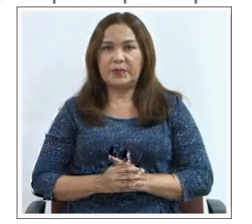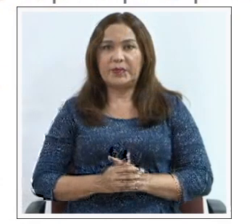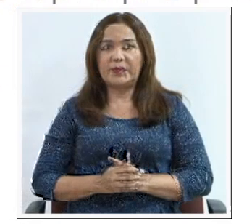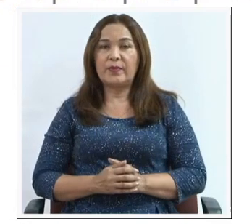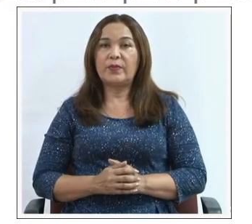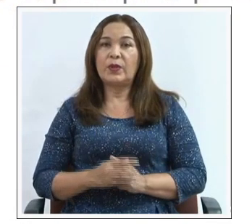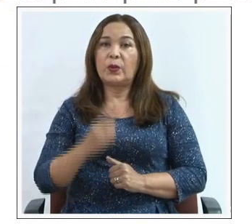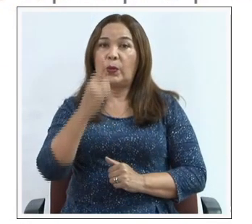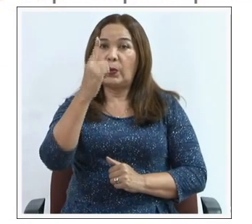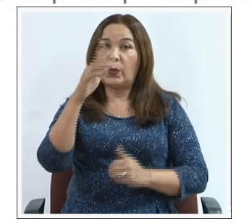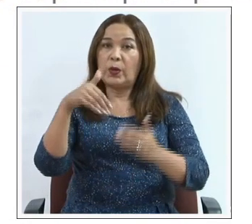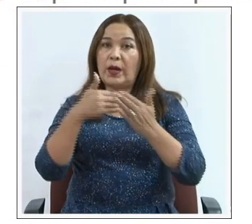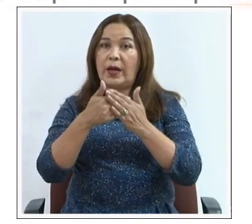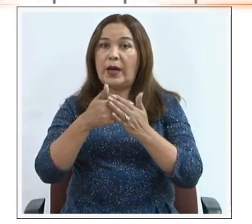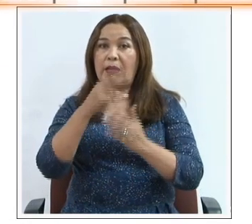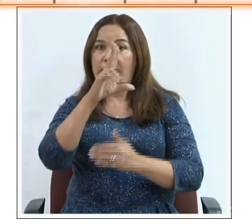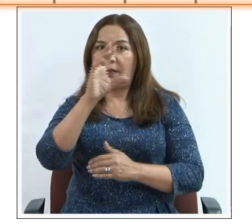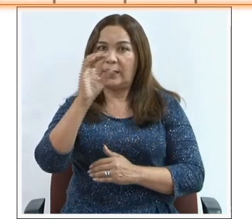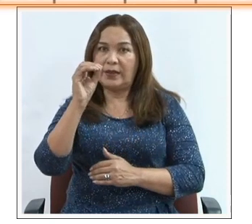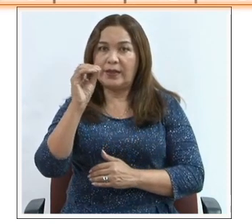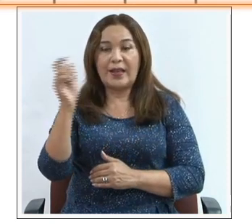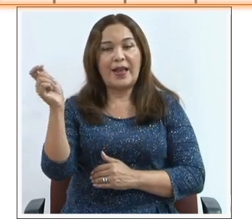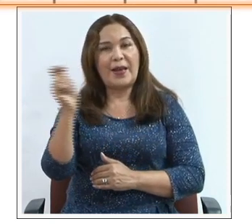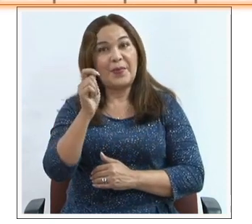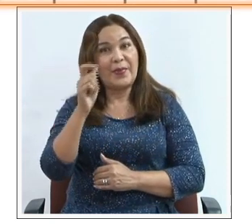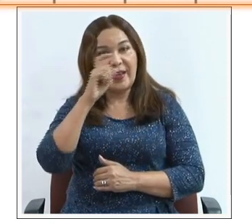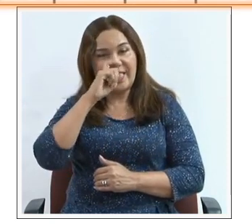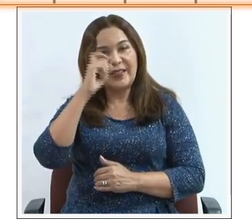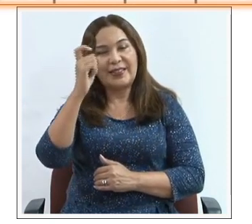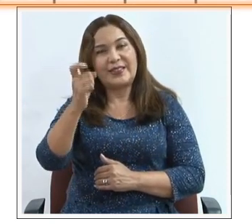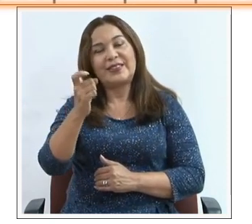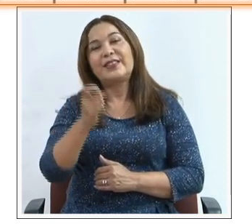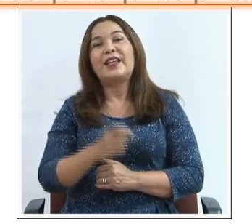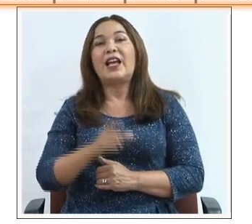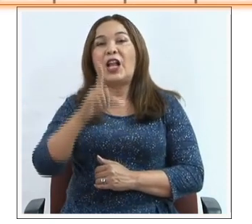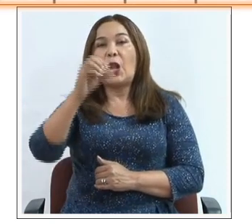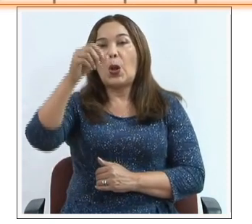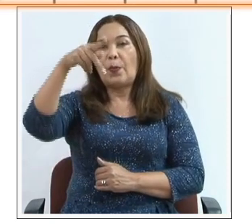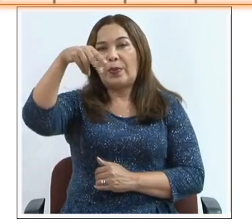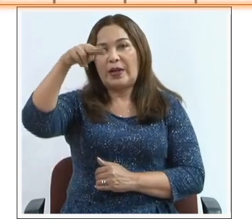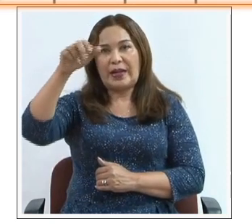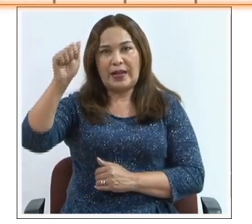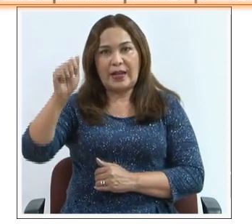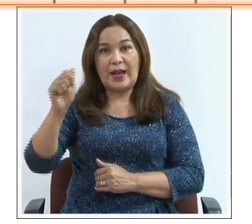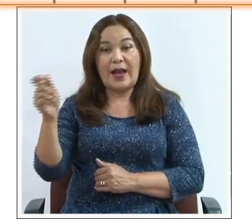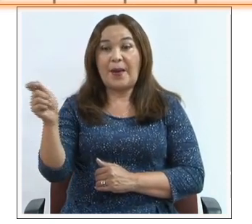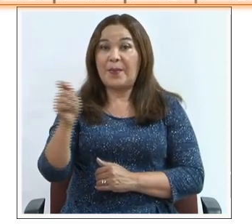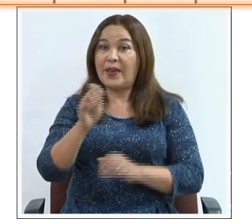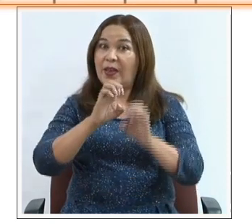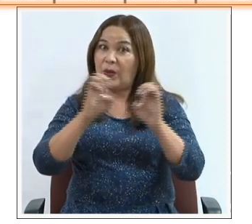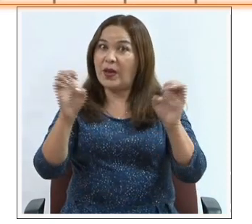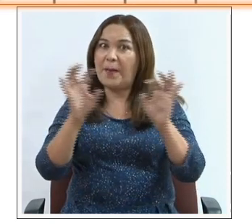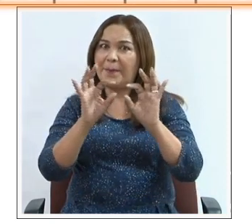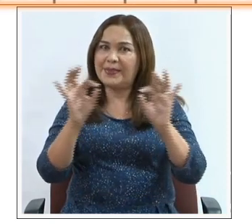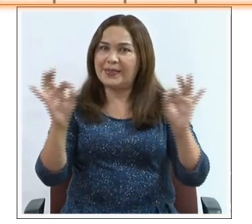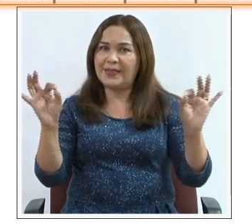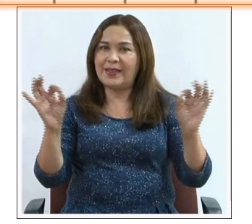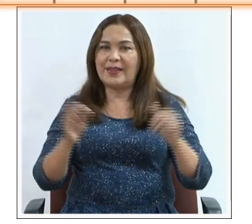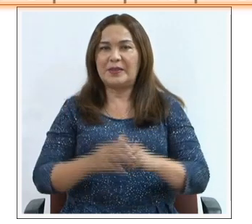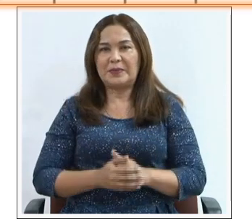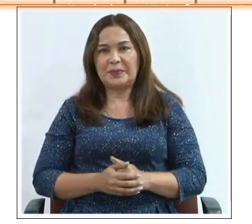del día 1 al 30 mes aniversario de la alumna me diste la educación